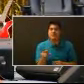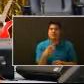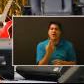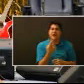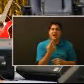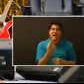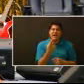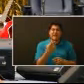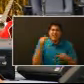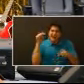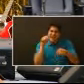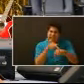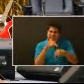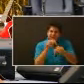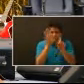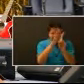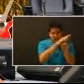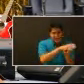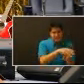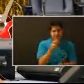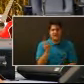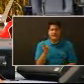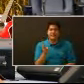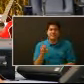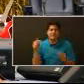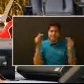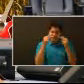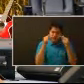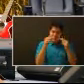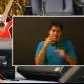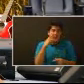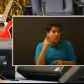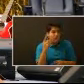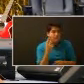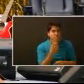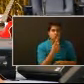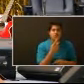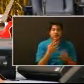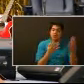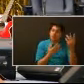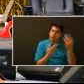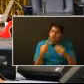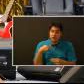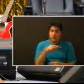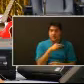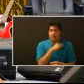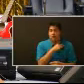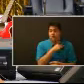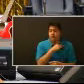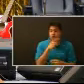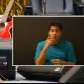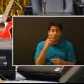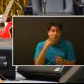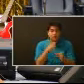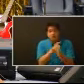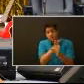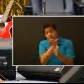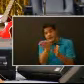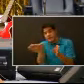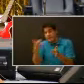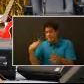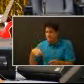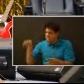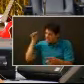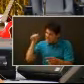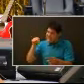y siempre el enemigo anda rondando y esperando a que nosotros tengamos un descuido para llegar y